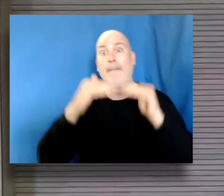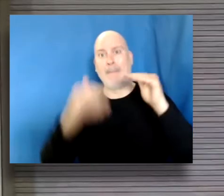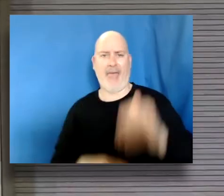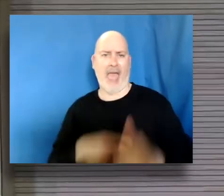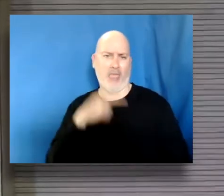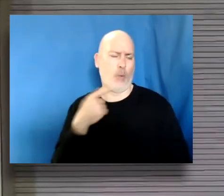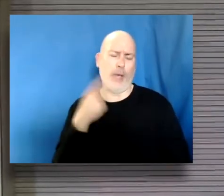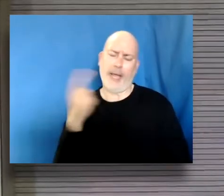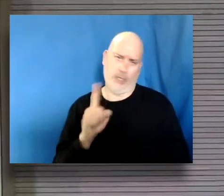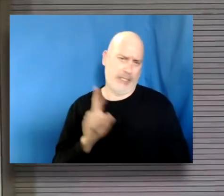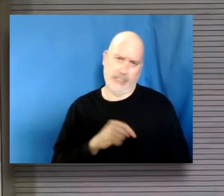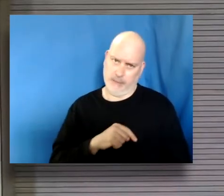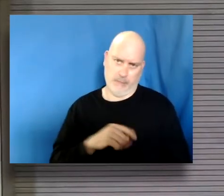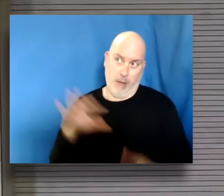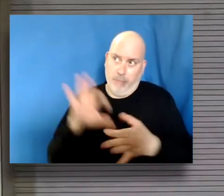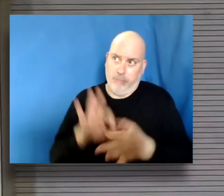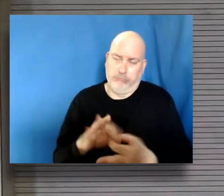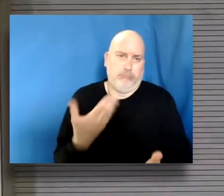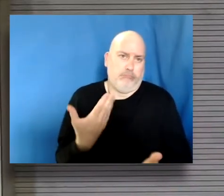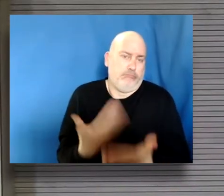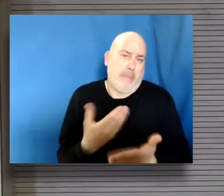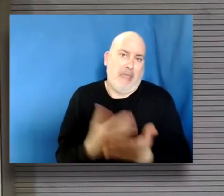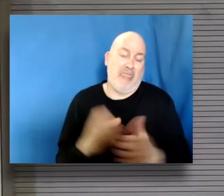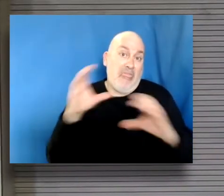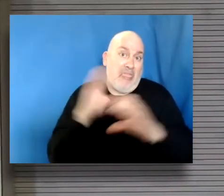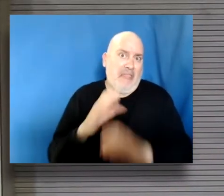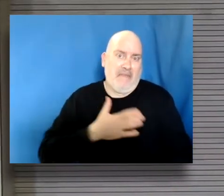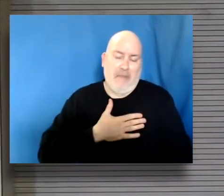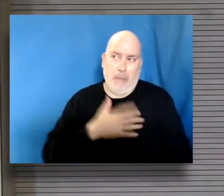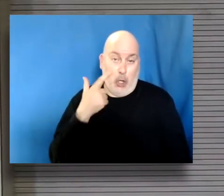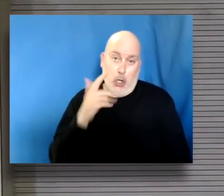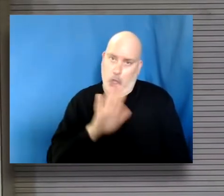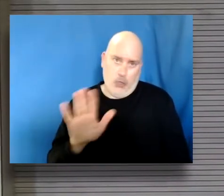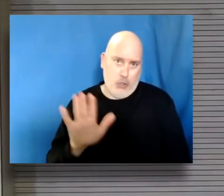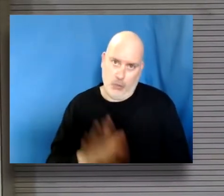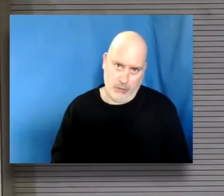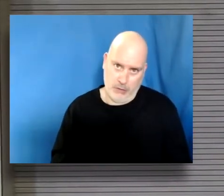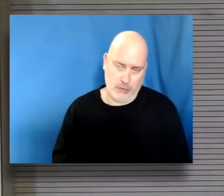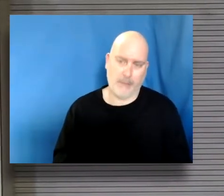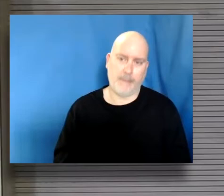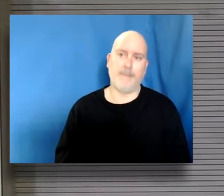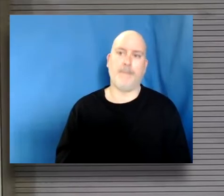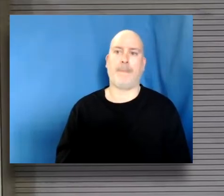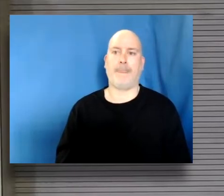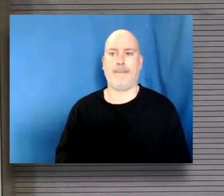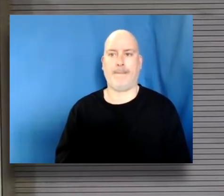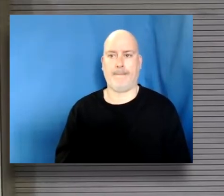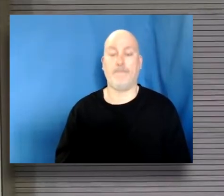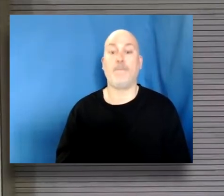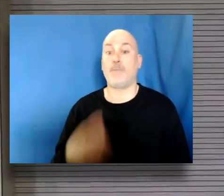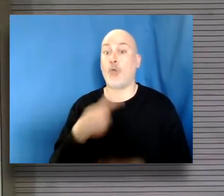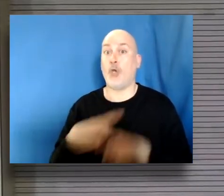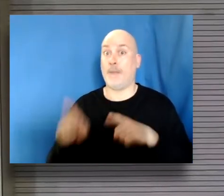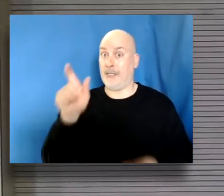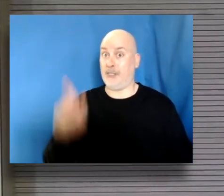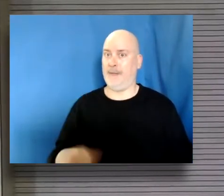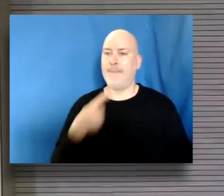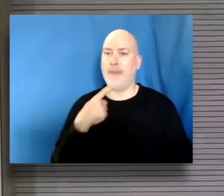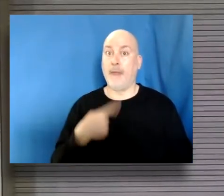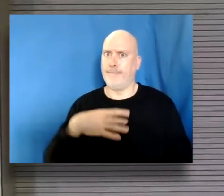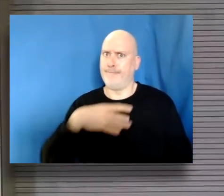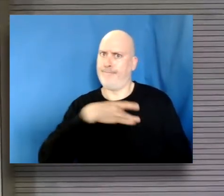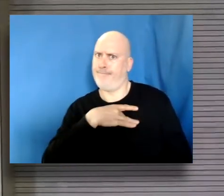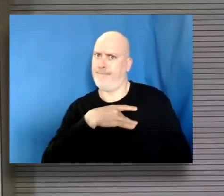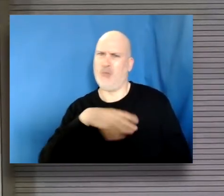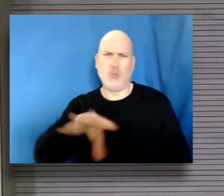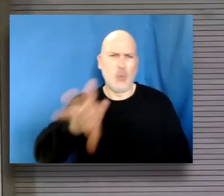no tiene base científica, al menos que nosotras conozcamos. Otra usuaria comparte la duda que no ha entendido